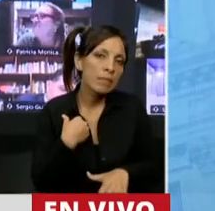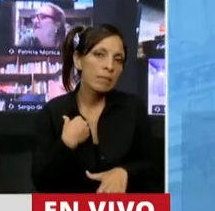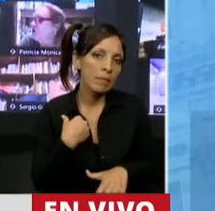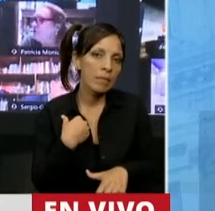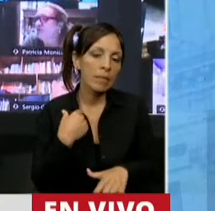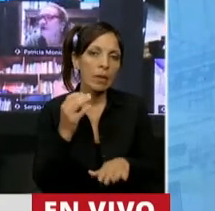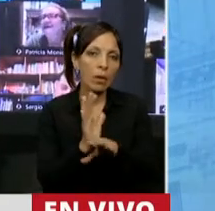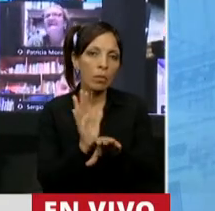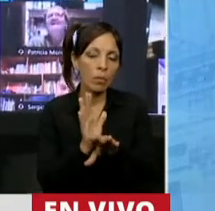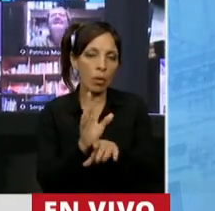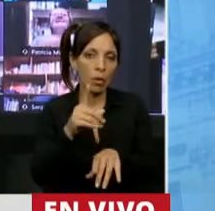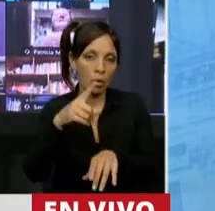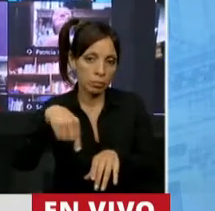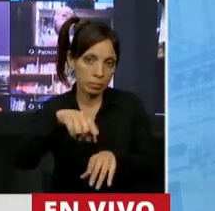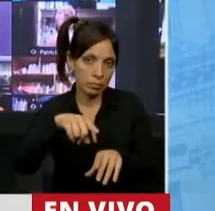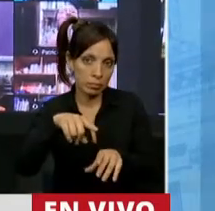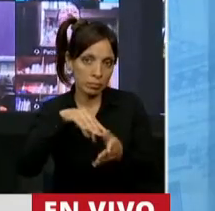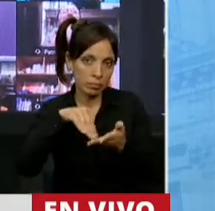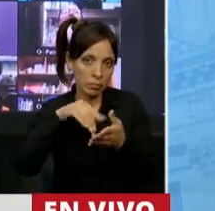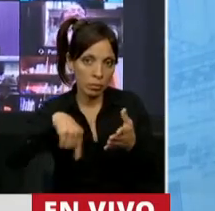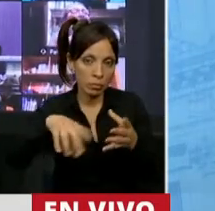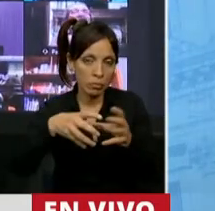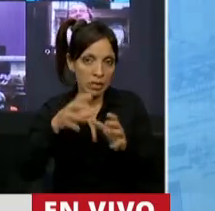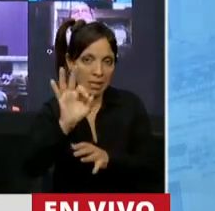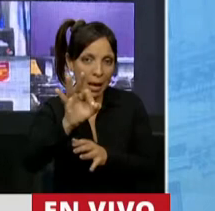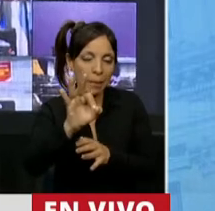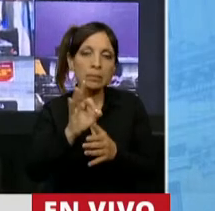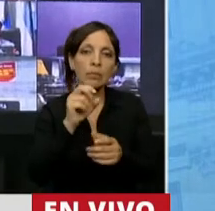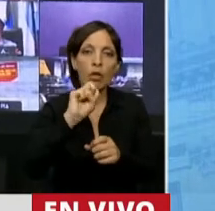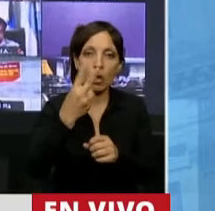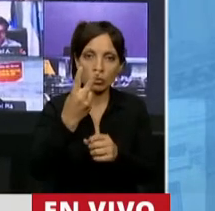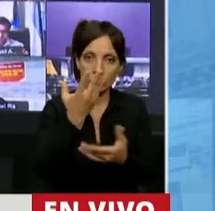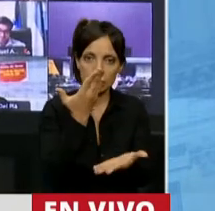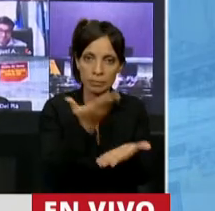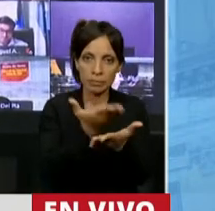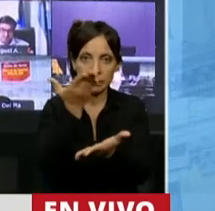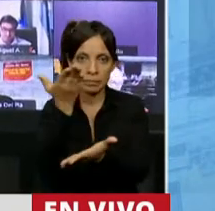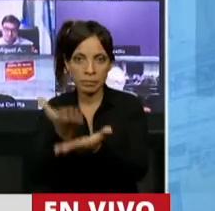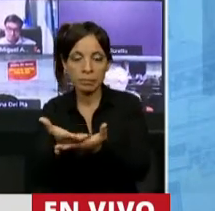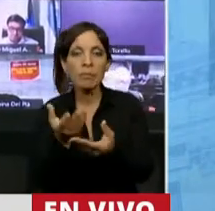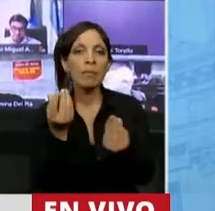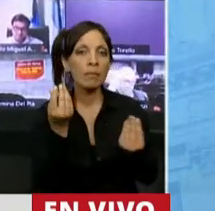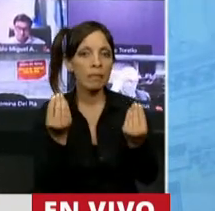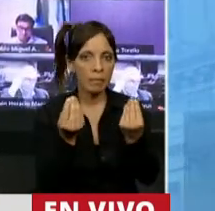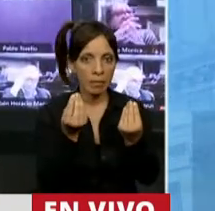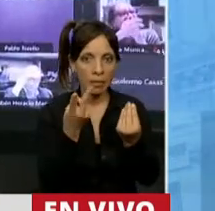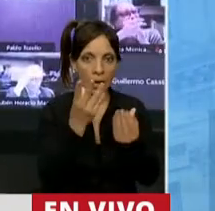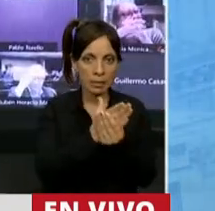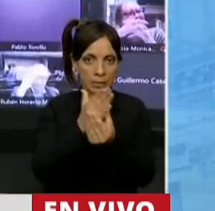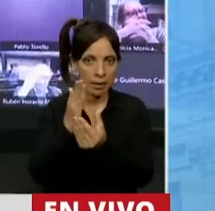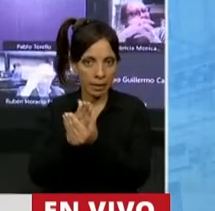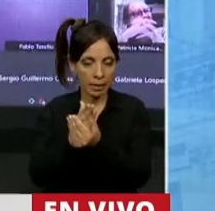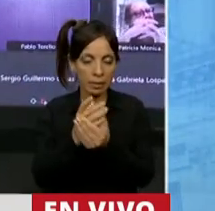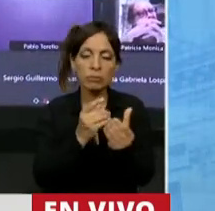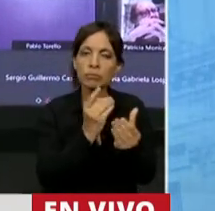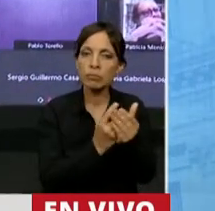la Cámara sabe, dos propuestas para que se traten dos expedientes. Uno